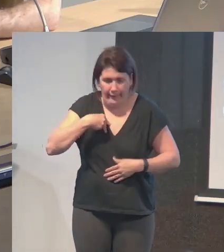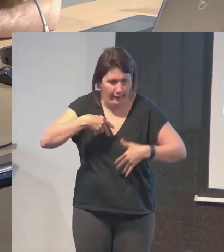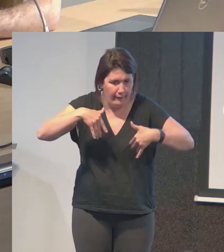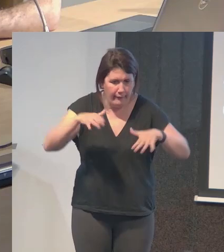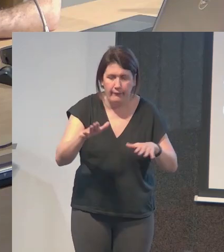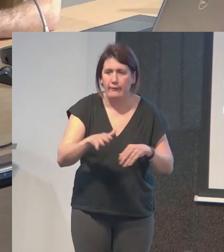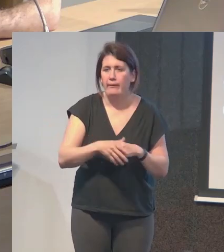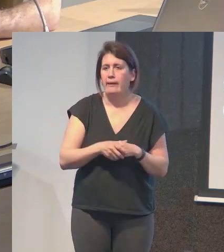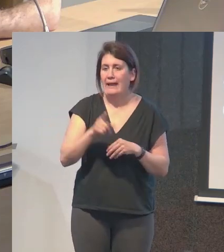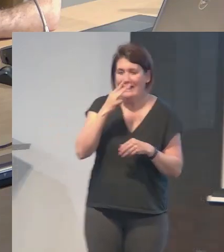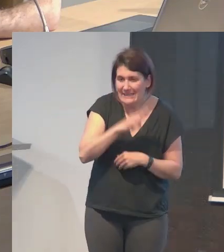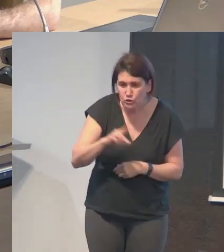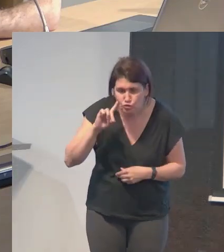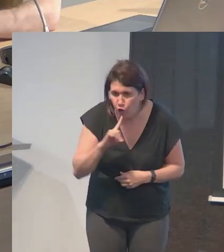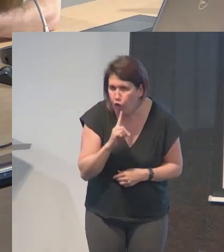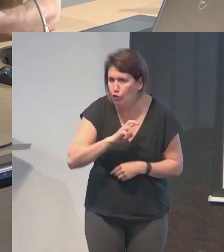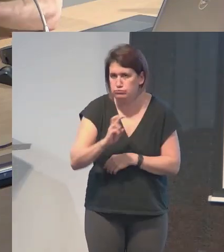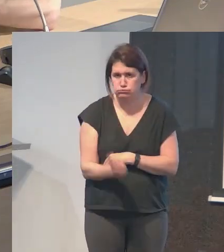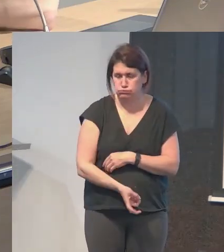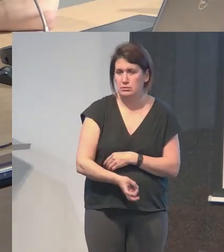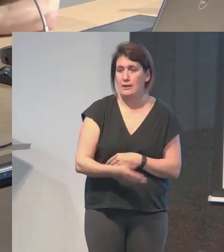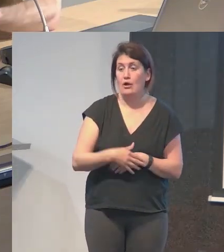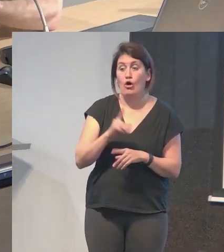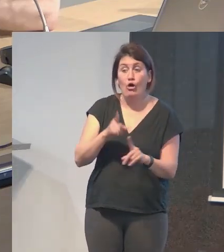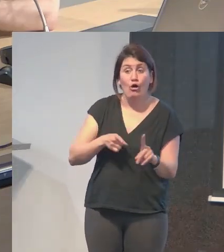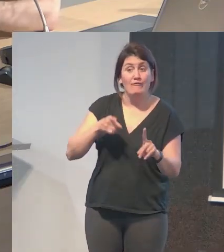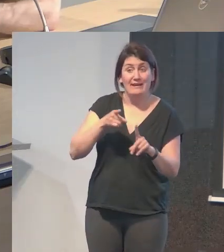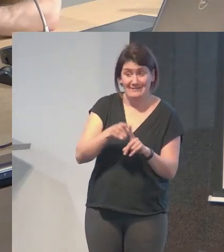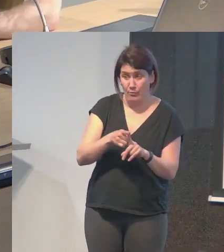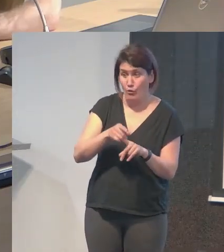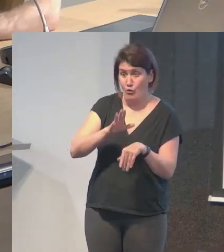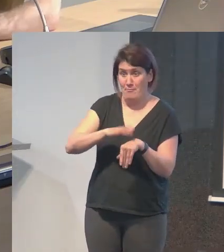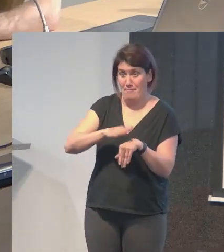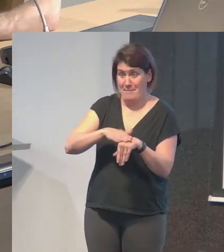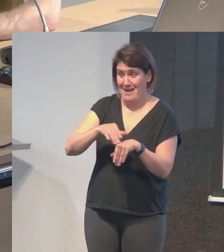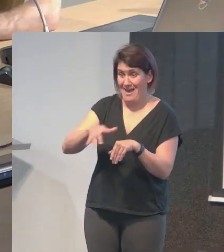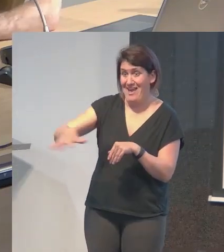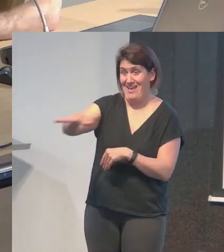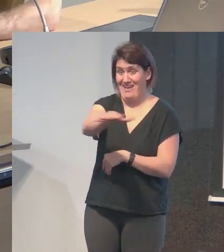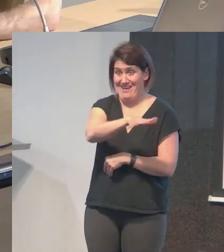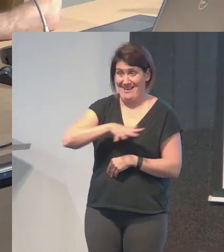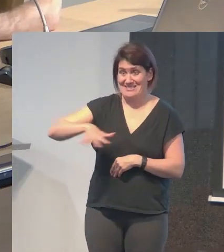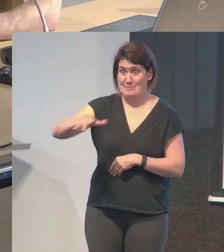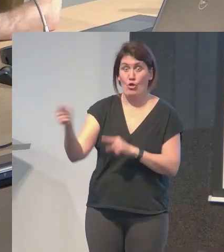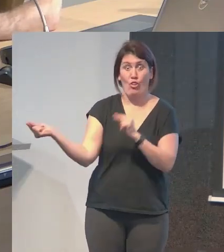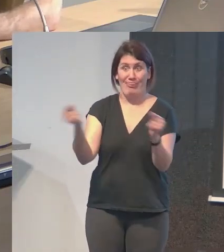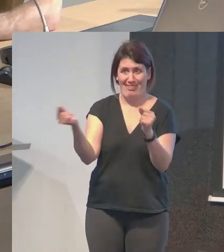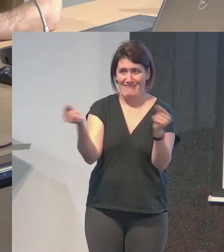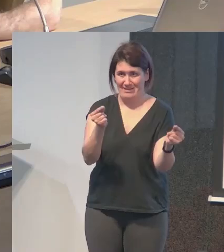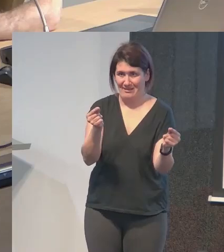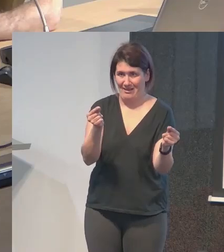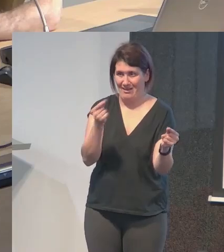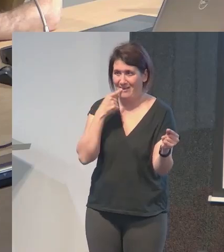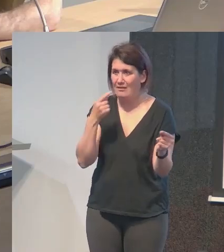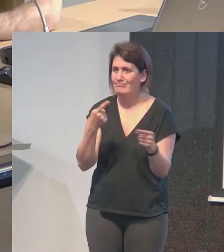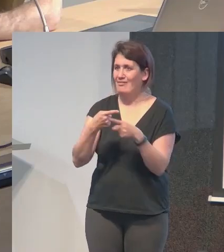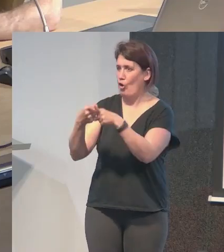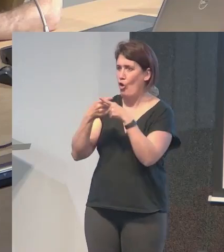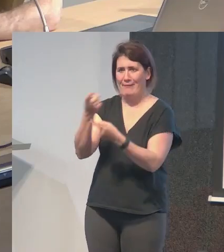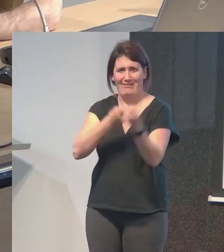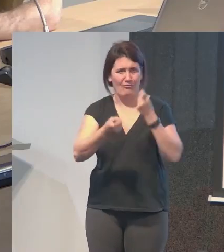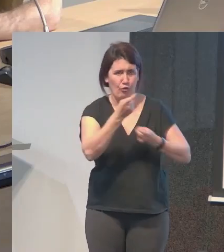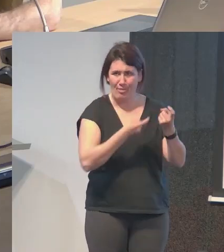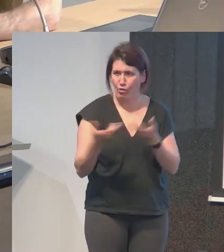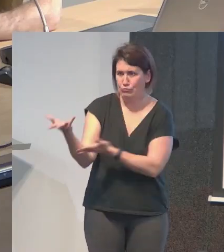en niños sordos, para que hubiera un espacio de debate y de compartir